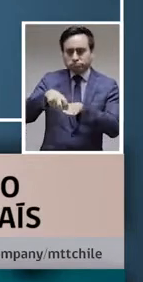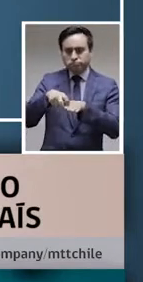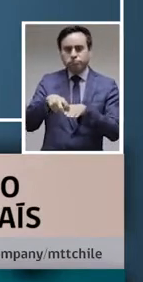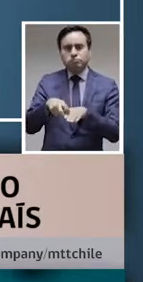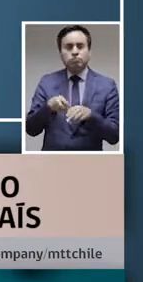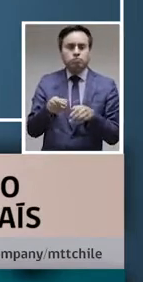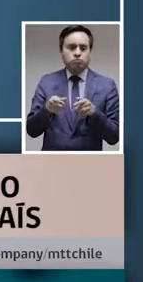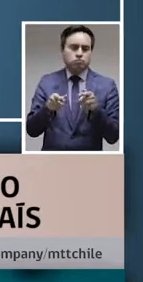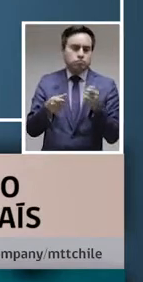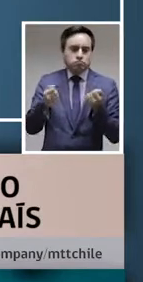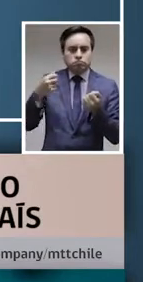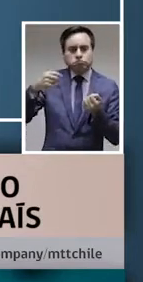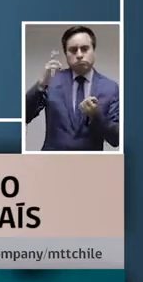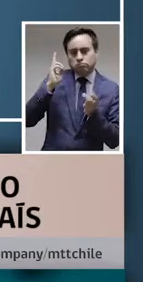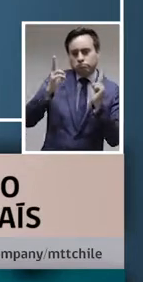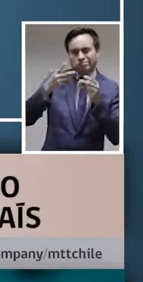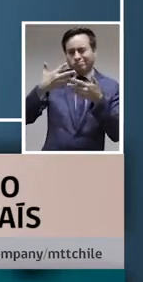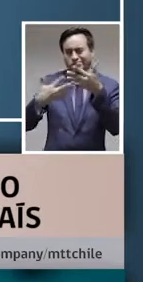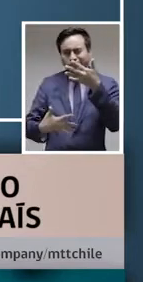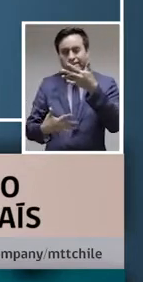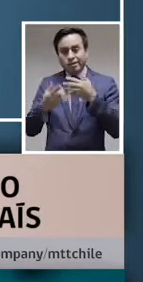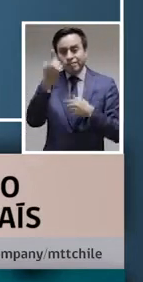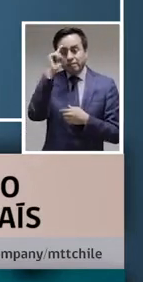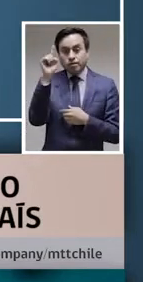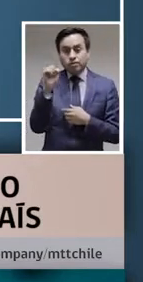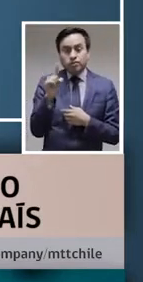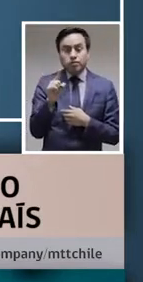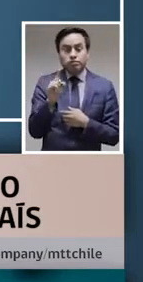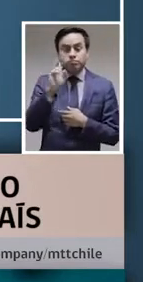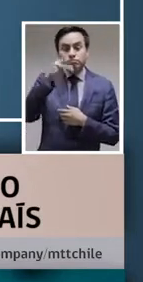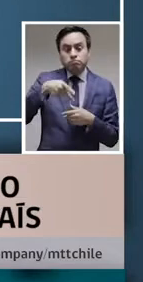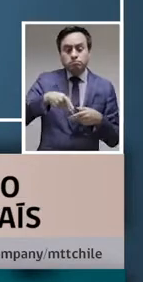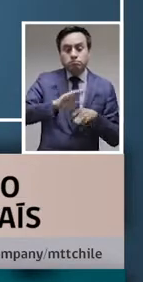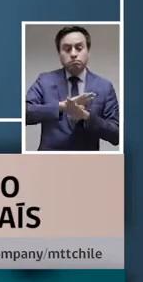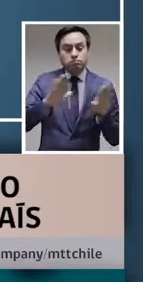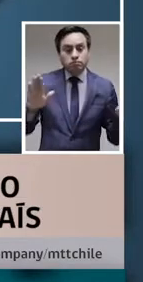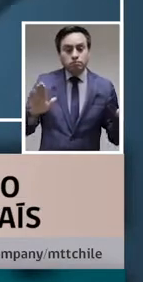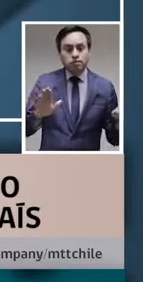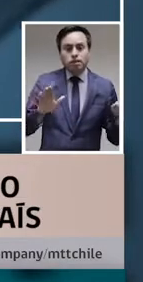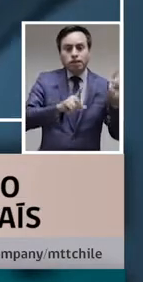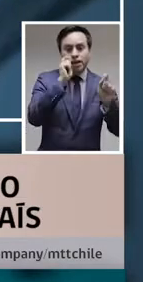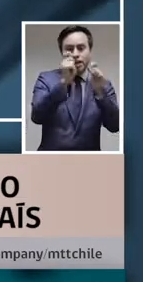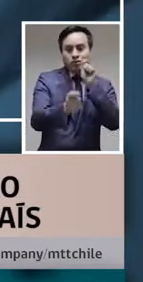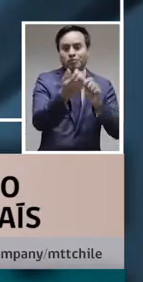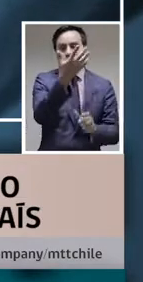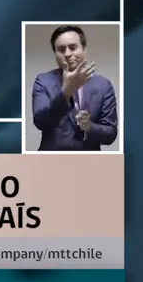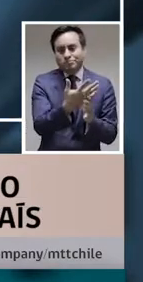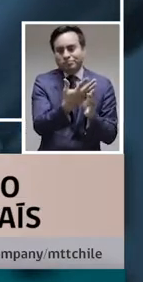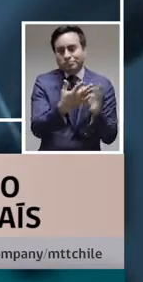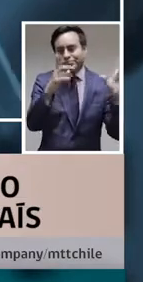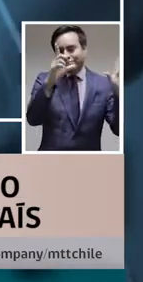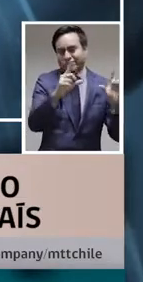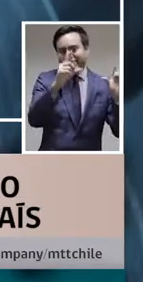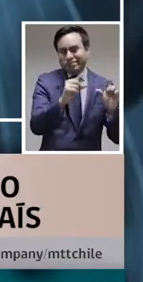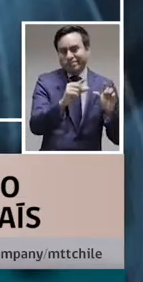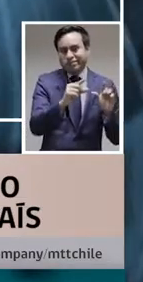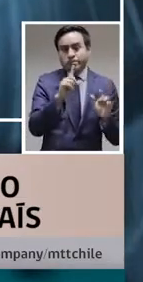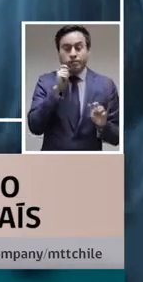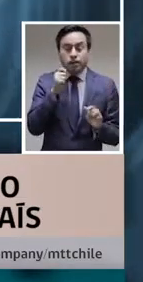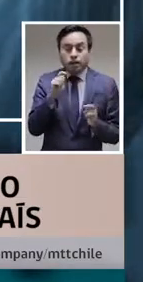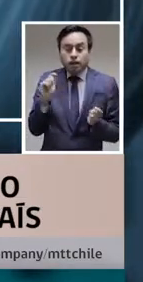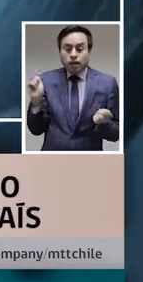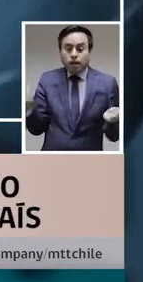transporte público, pero cuando se levantan las medidas de restricción es porque el riesgo disminuye, de manera que tiene que haber